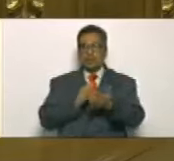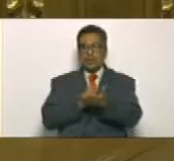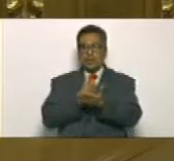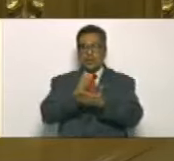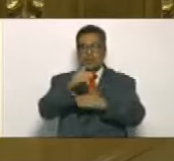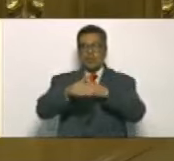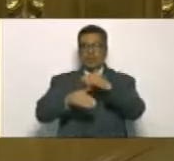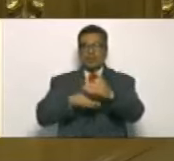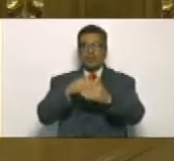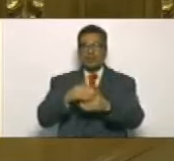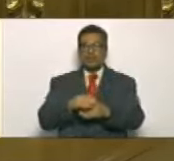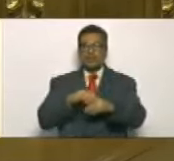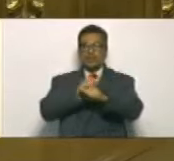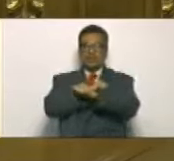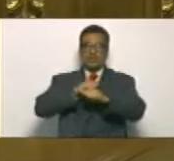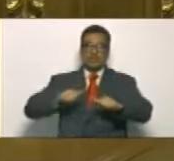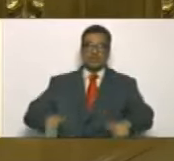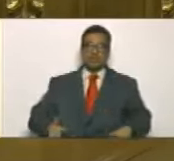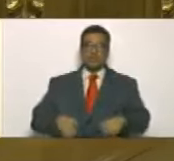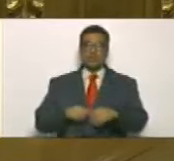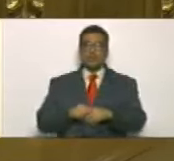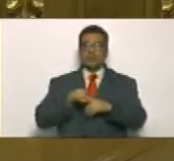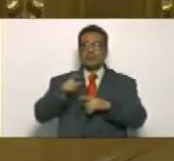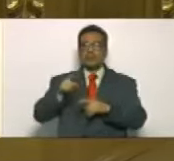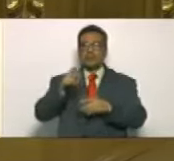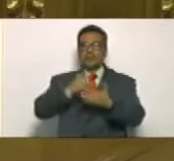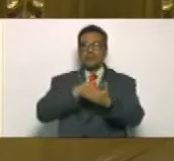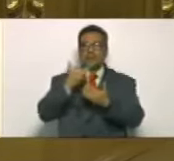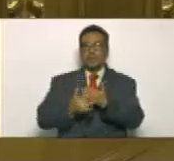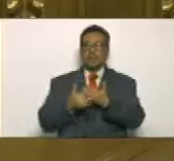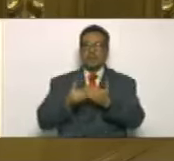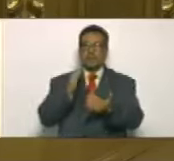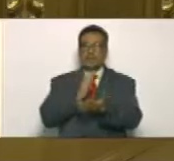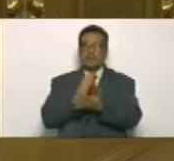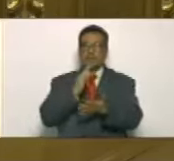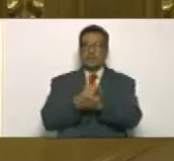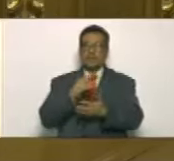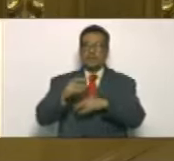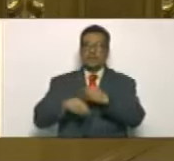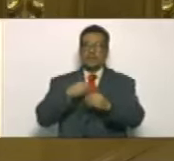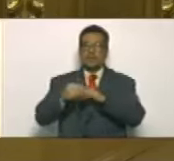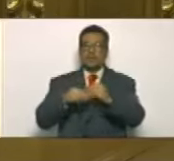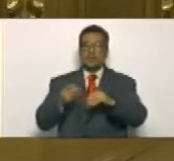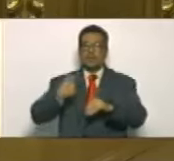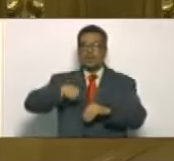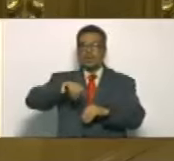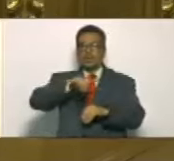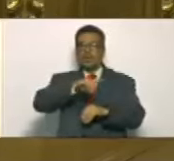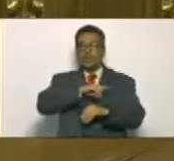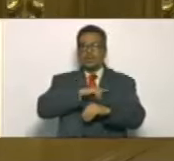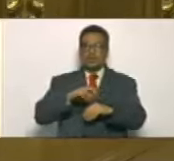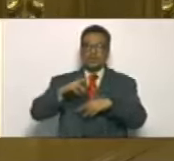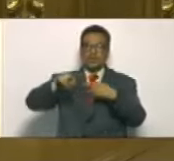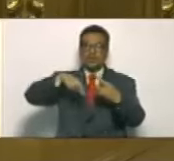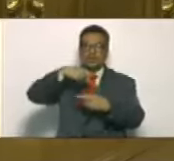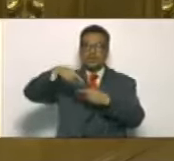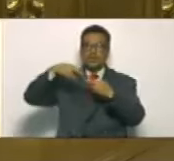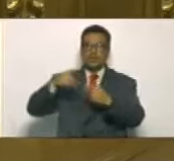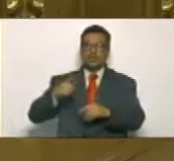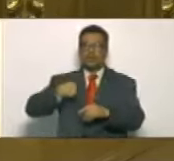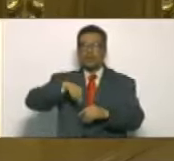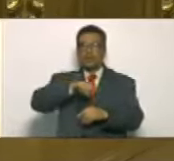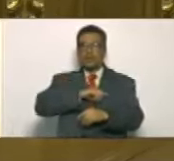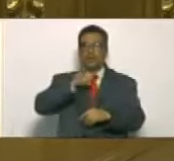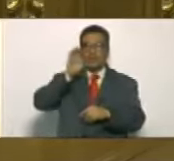seguidos los fracasos de los planes de arremetida contra nuestra revolución, contra